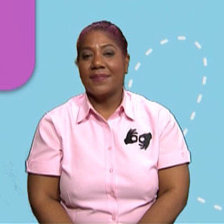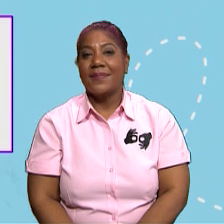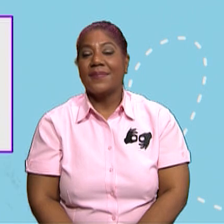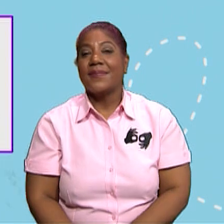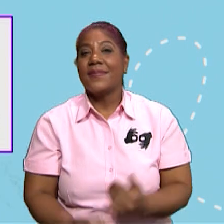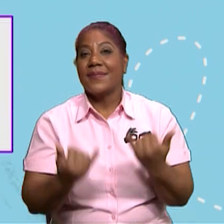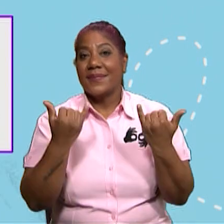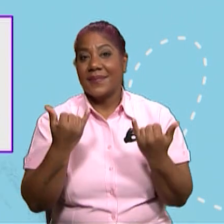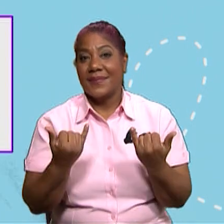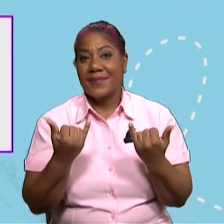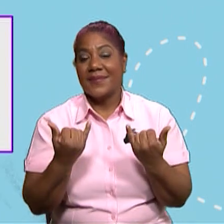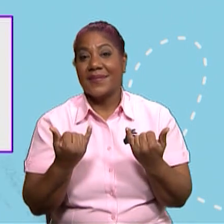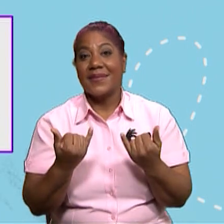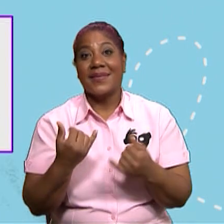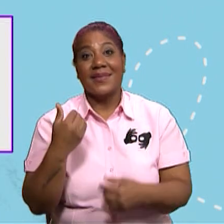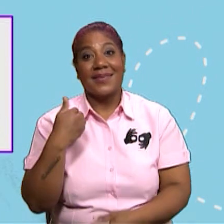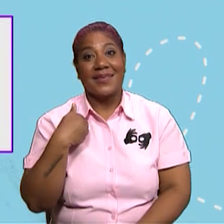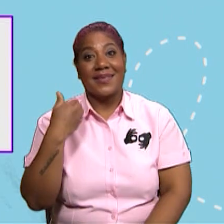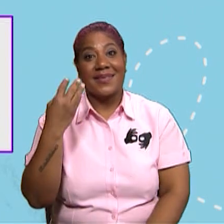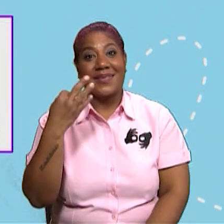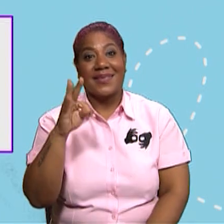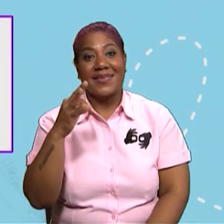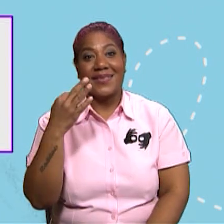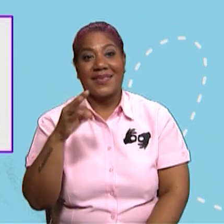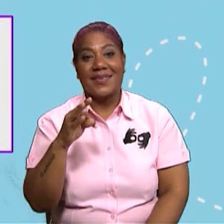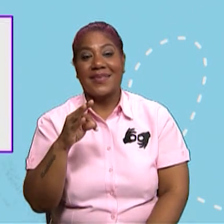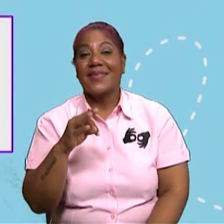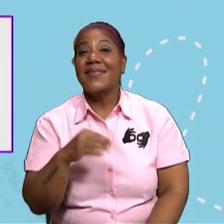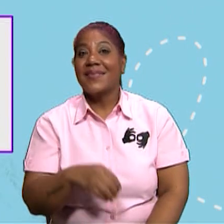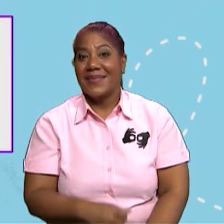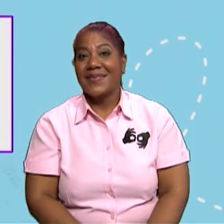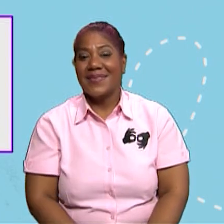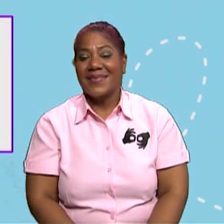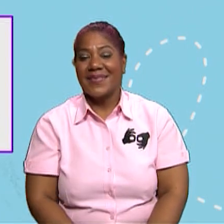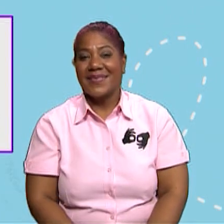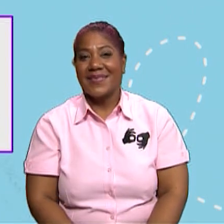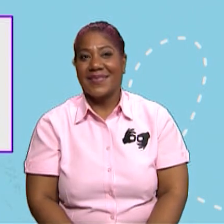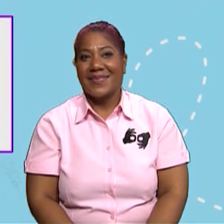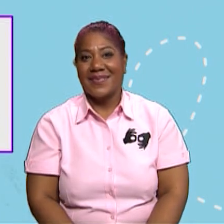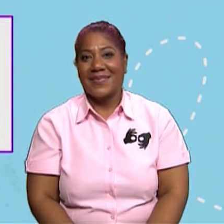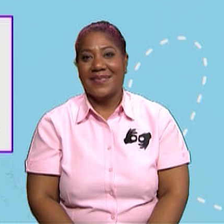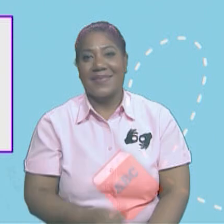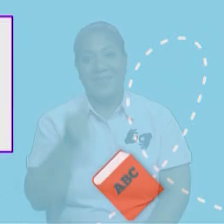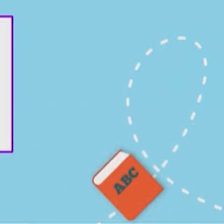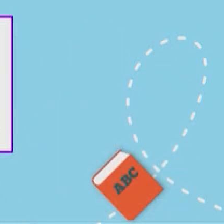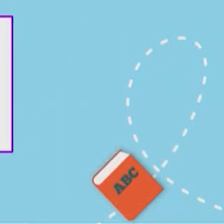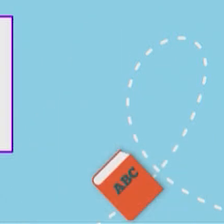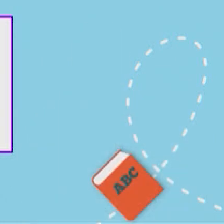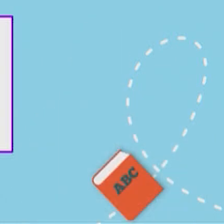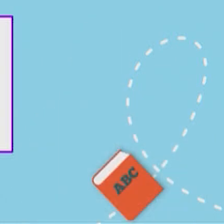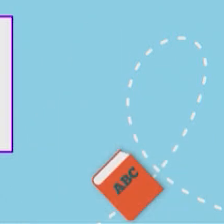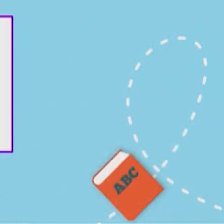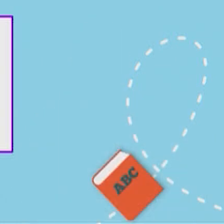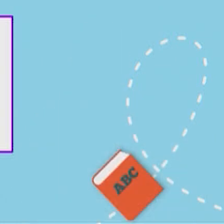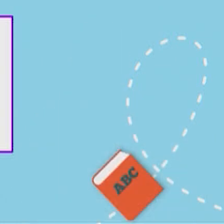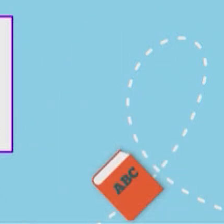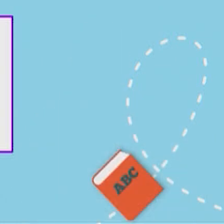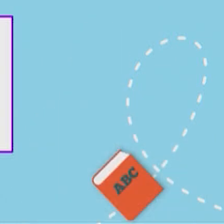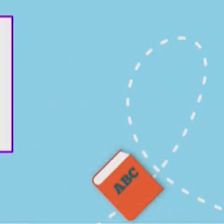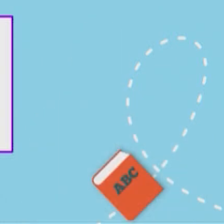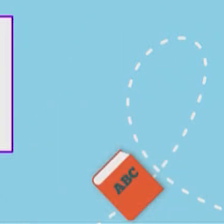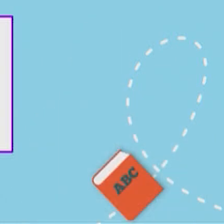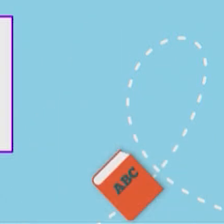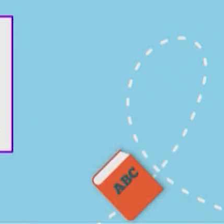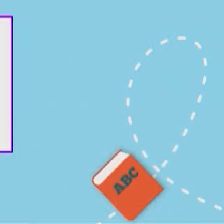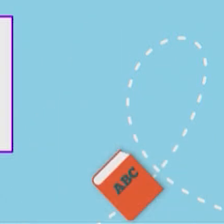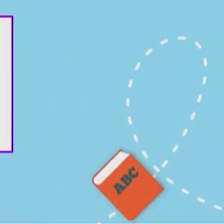boleto de salida es para ustedes. Tienen algunas actividades para resolver también. Recuerden tomar su captura de pantalla o encontrarla en